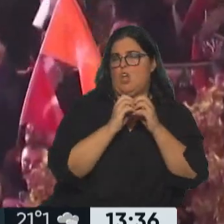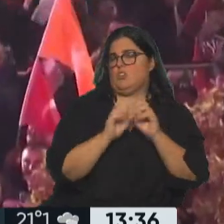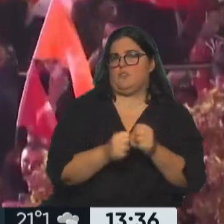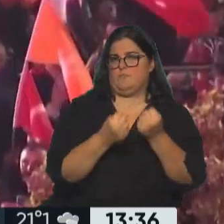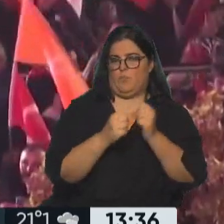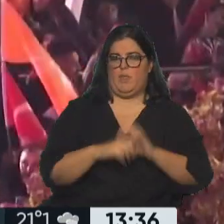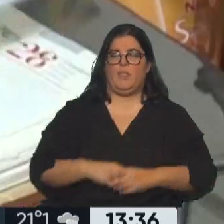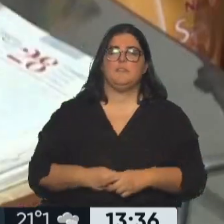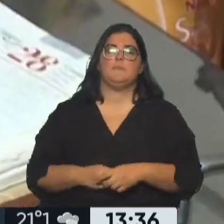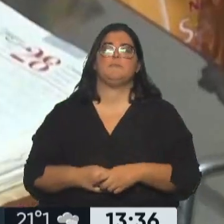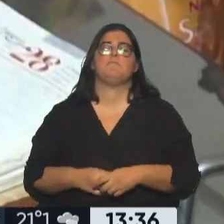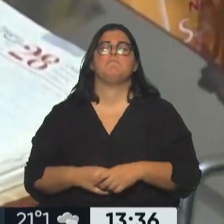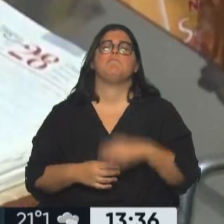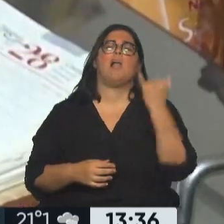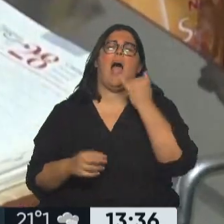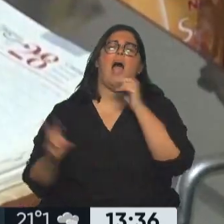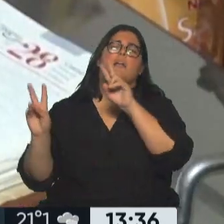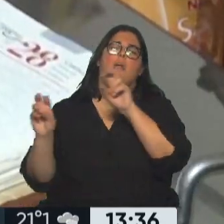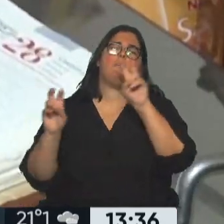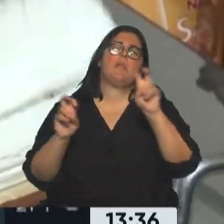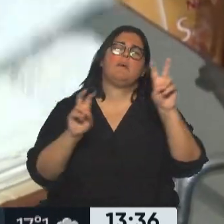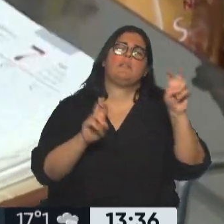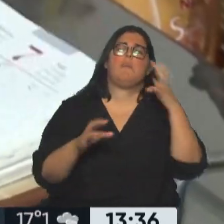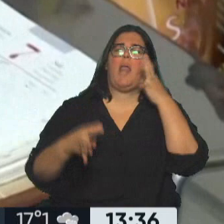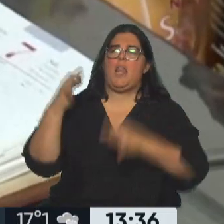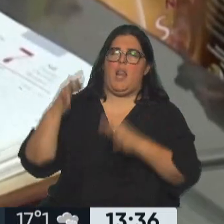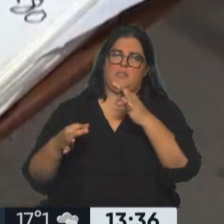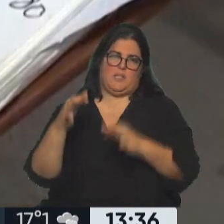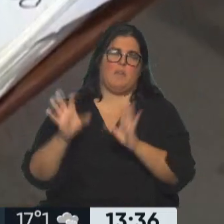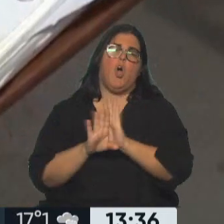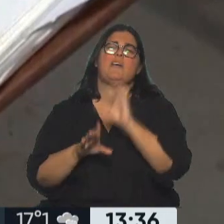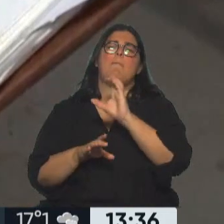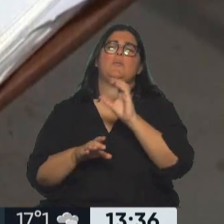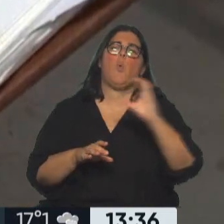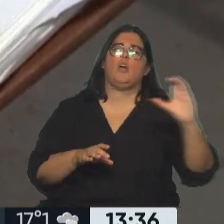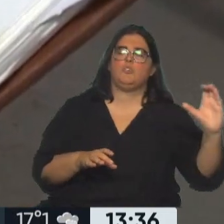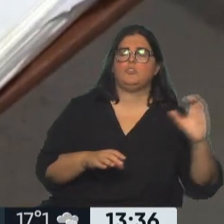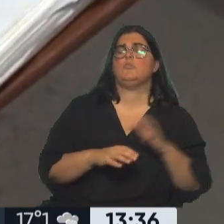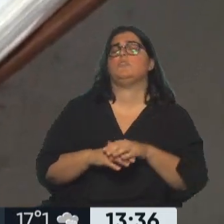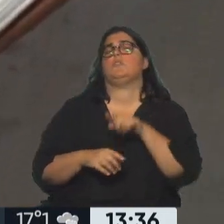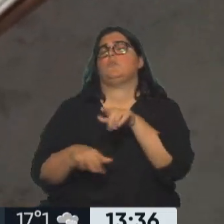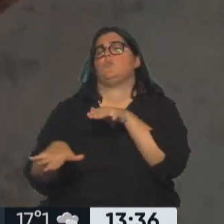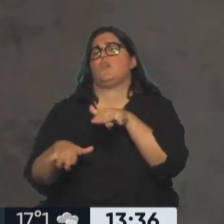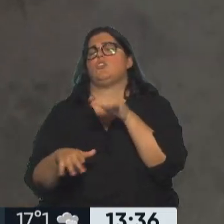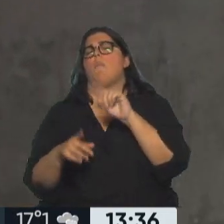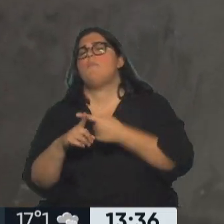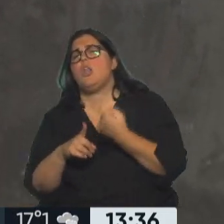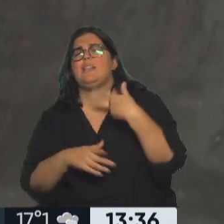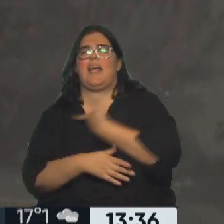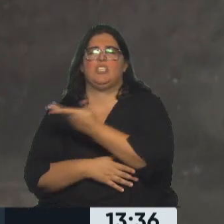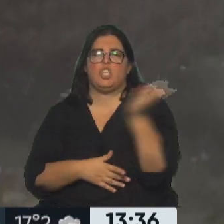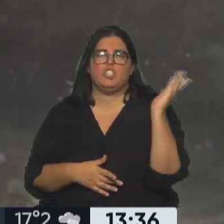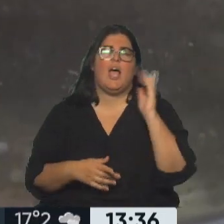Juan, son varios capítulos para analizar en esta situación política y social, inclusive de